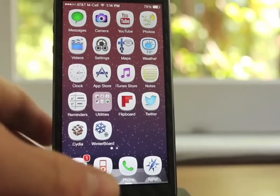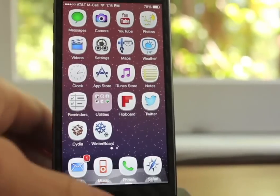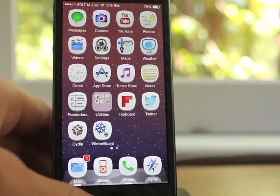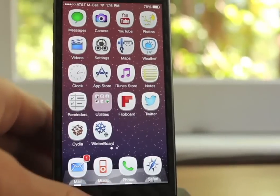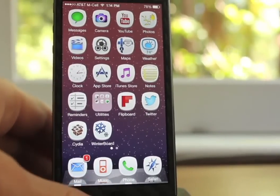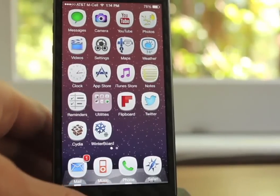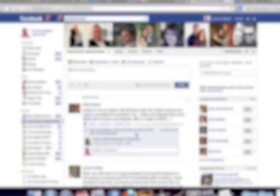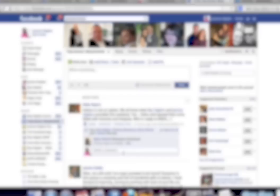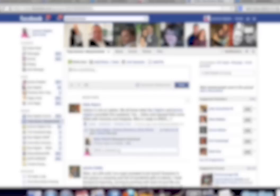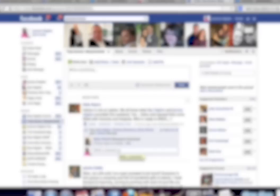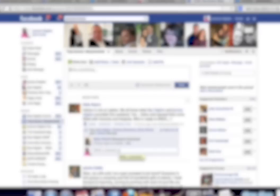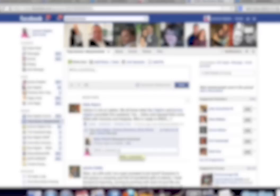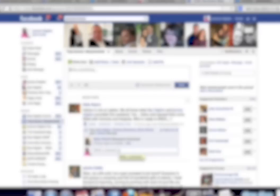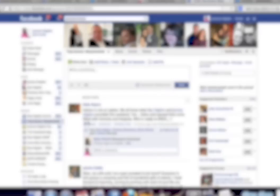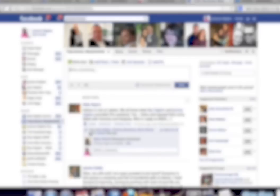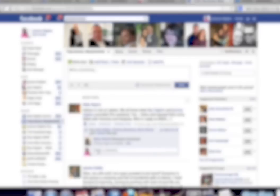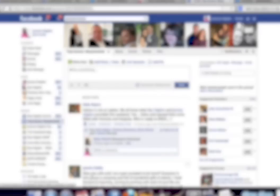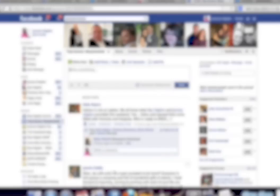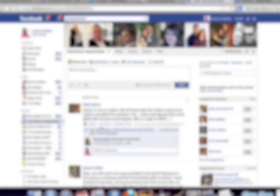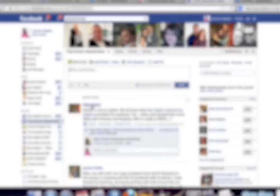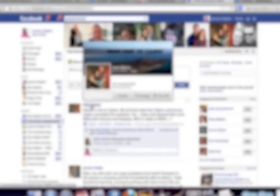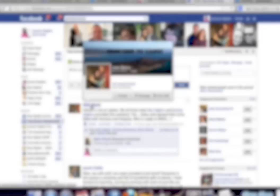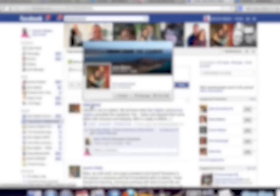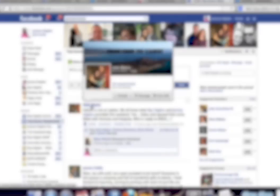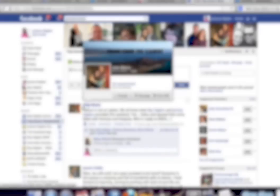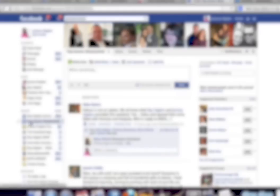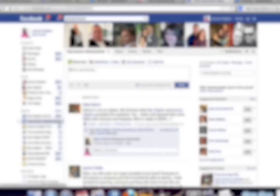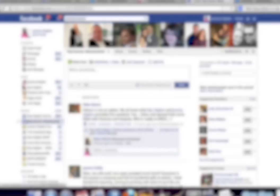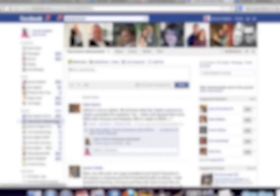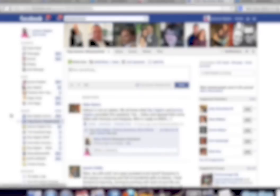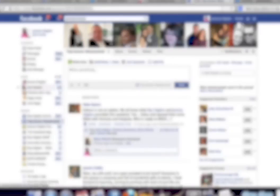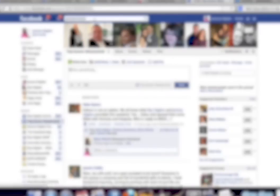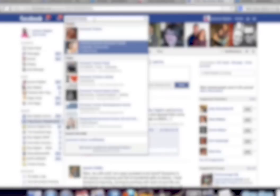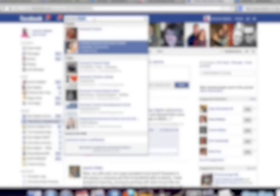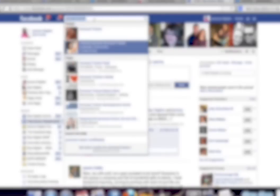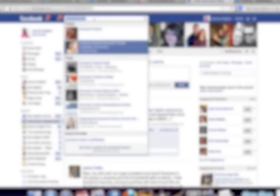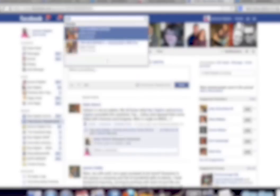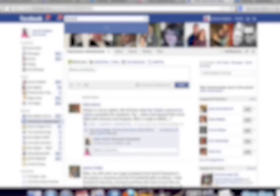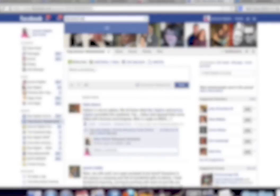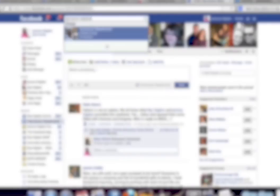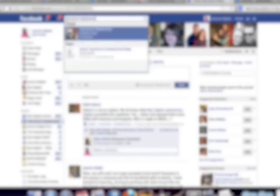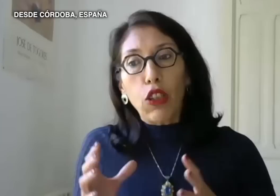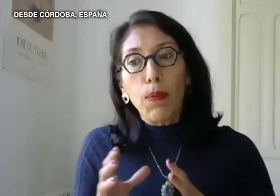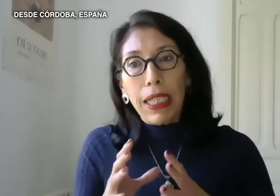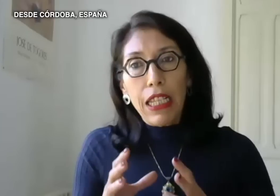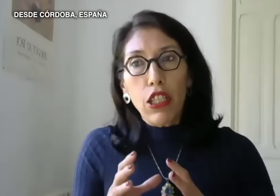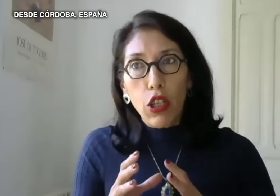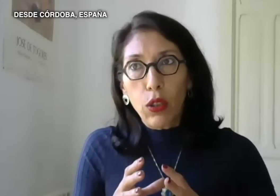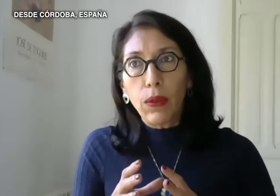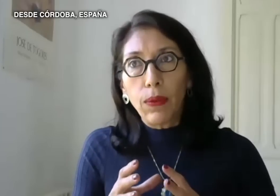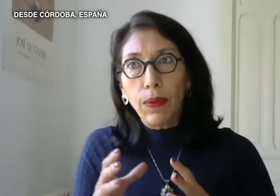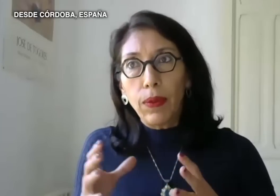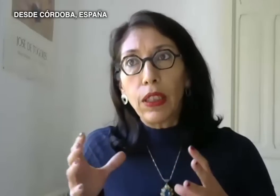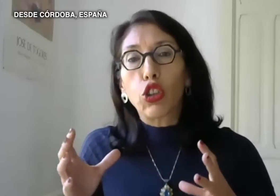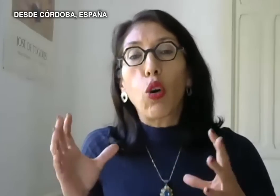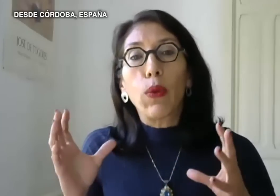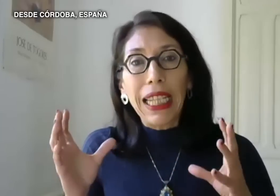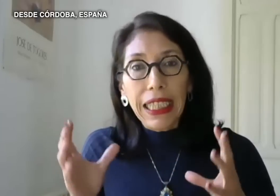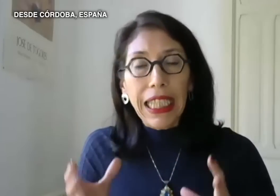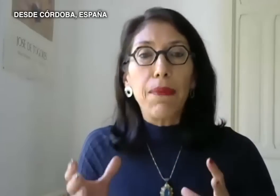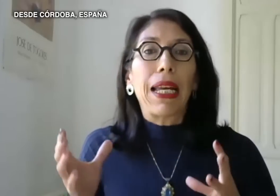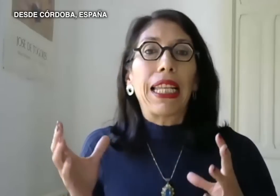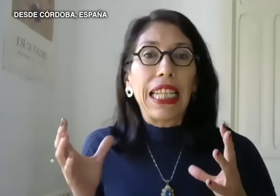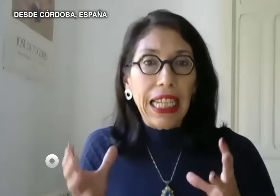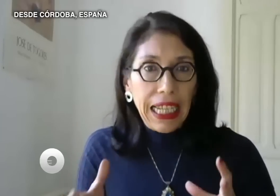y blanco también interactúan sobre cualquier ámbito, animados por la libertad de expresarse. La conversación sobre